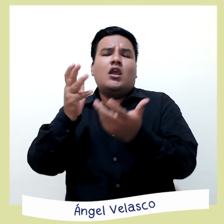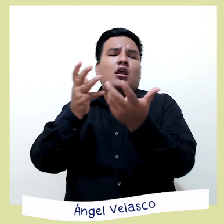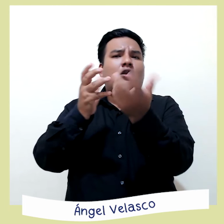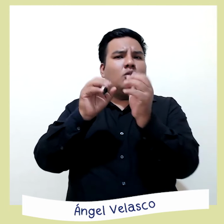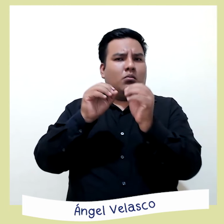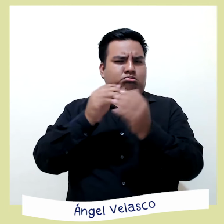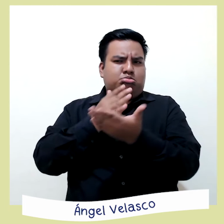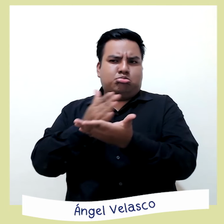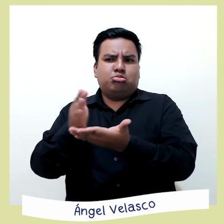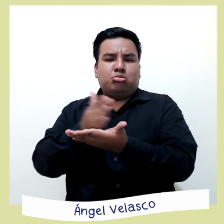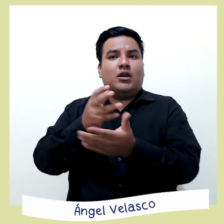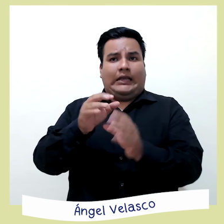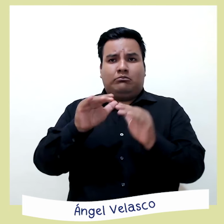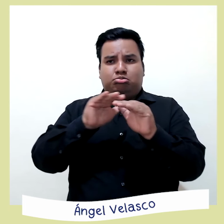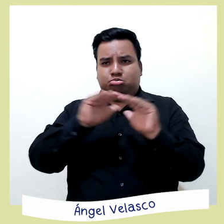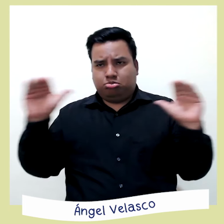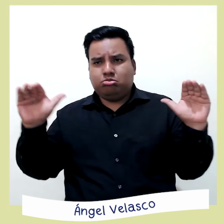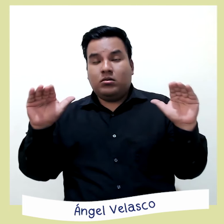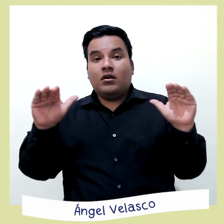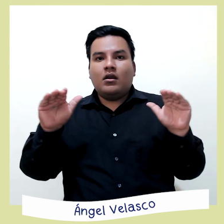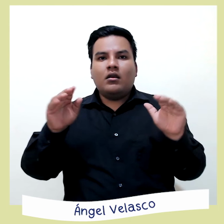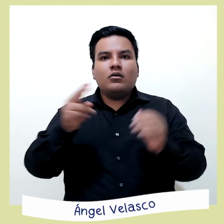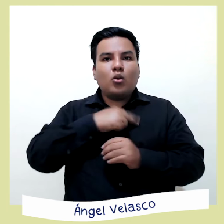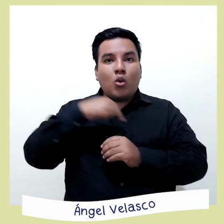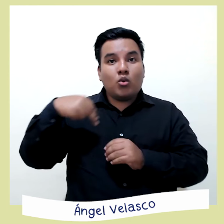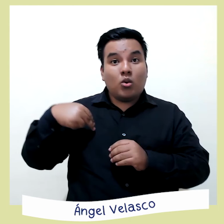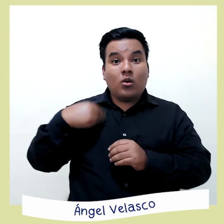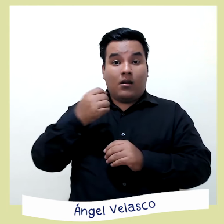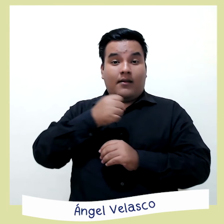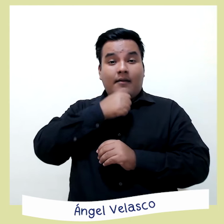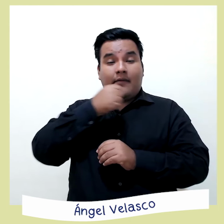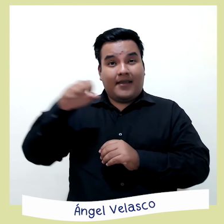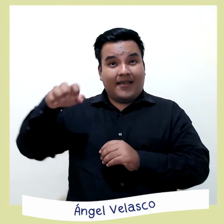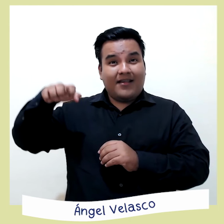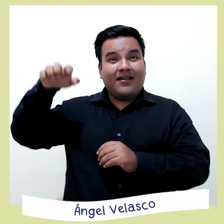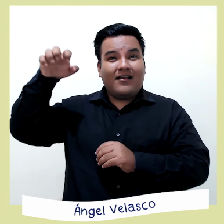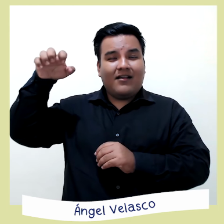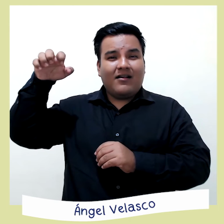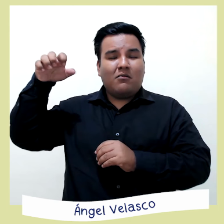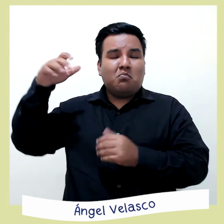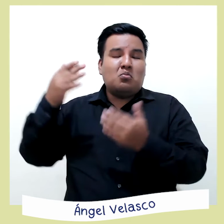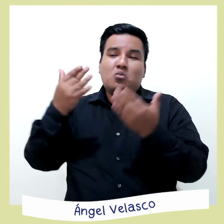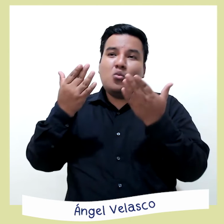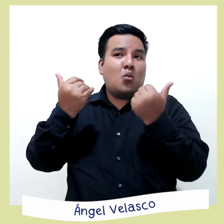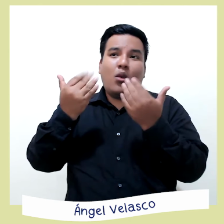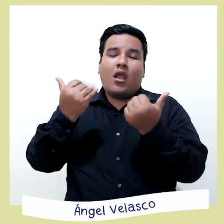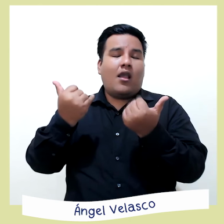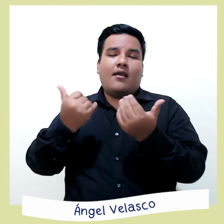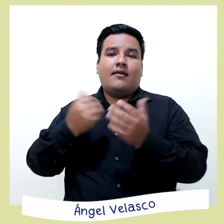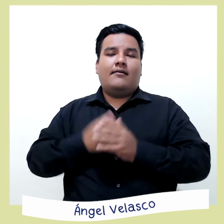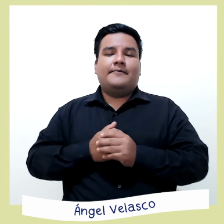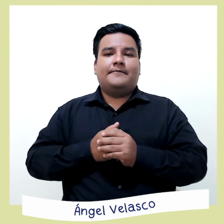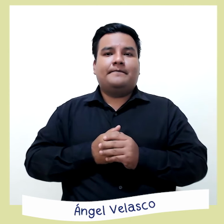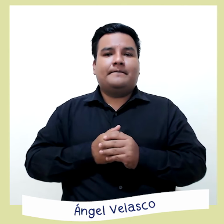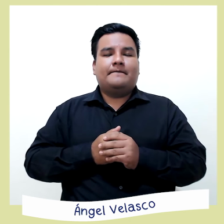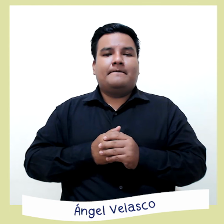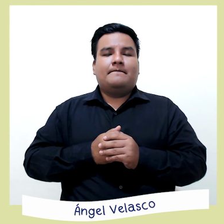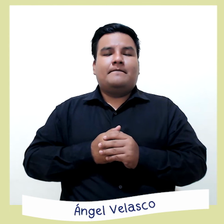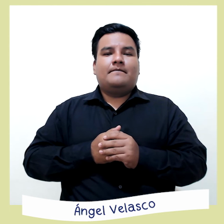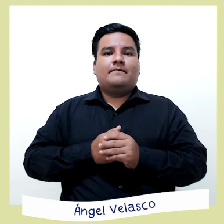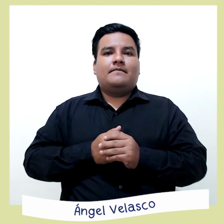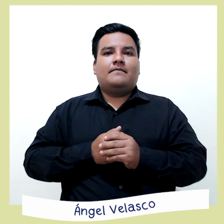privadas, como lo existe en el Congreso, de que puede haber mujeres y puede haber hombres en 50%, mucha